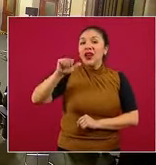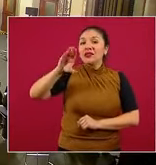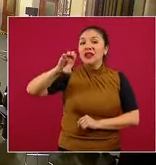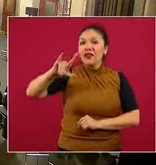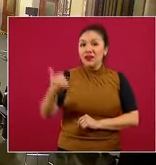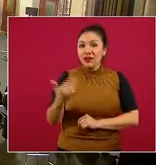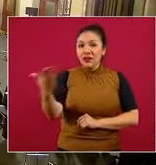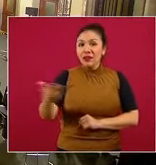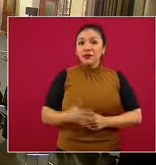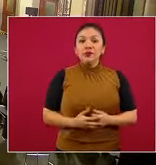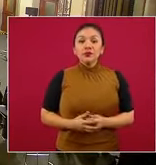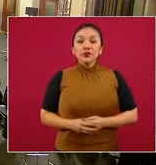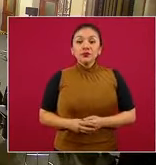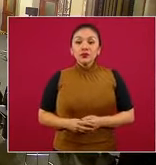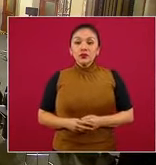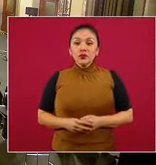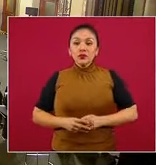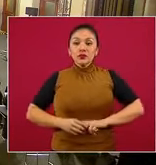nos vamos por acá con usted.